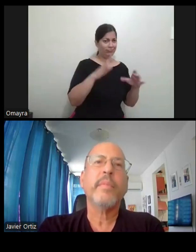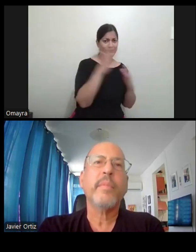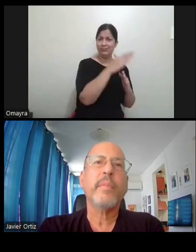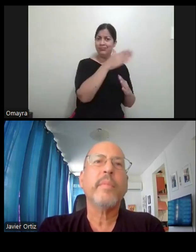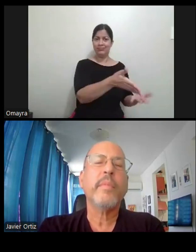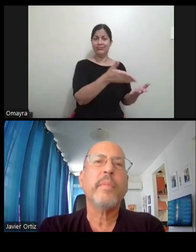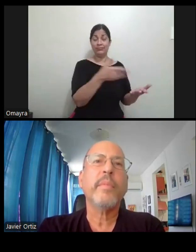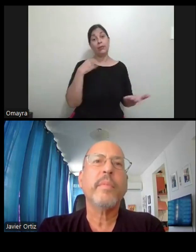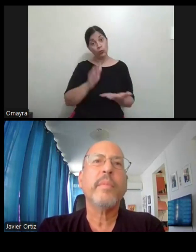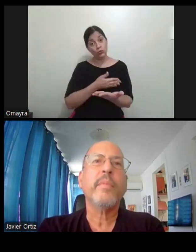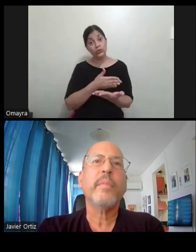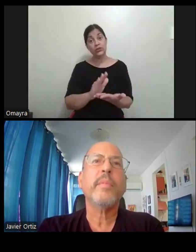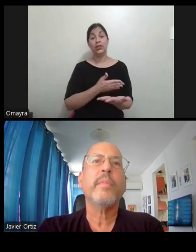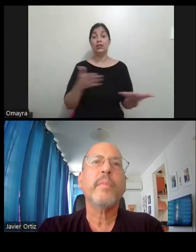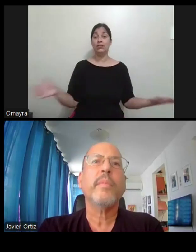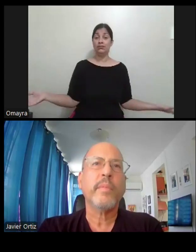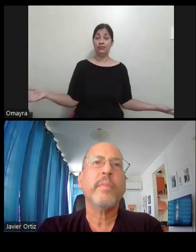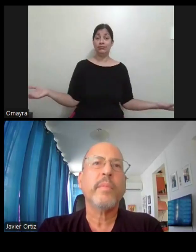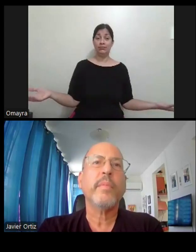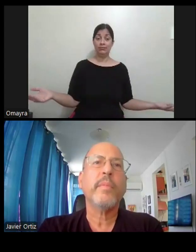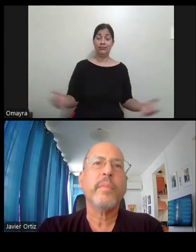La música, o sea. Sí, claro que sí.